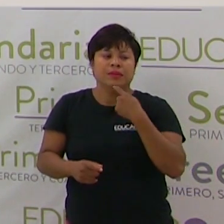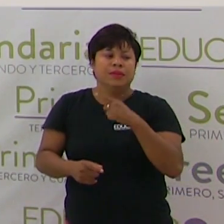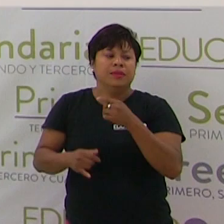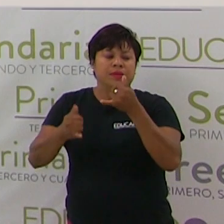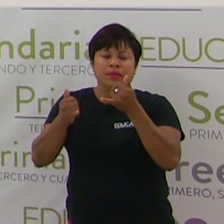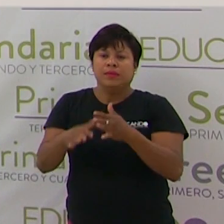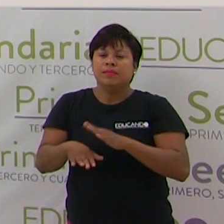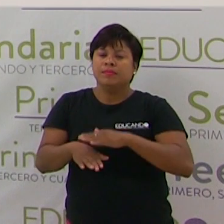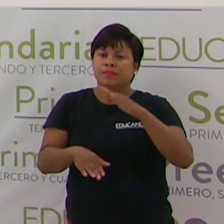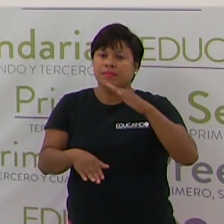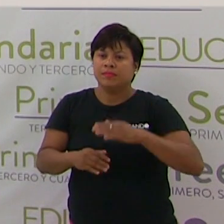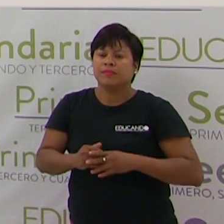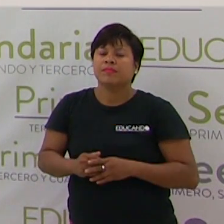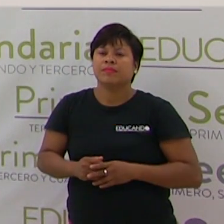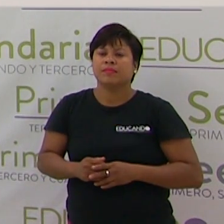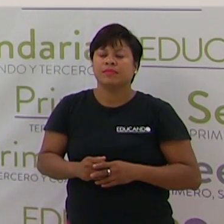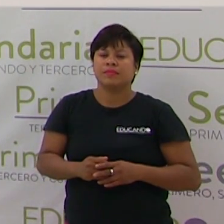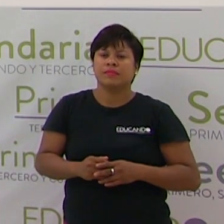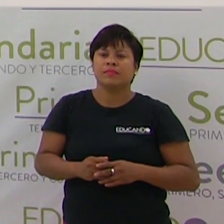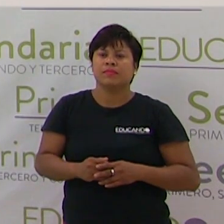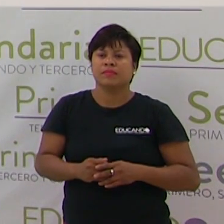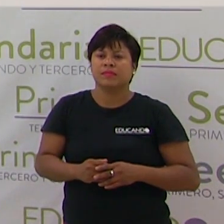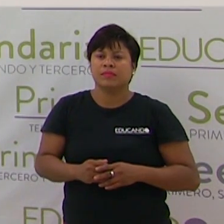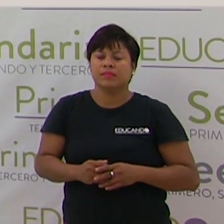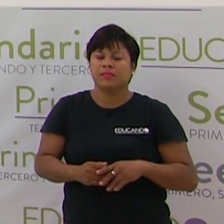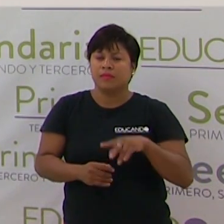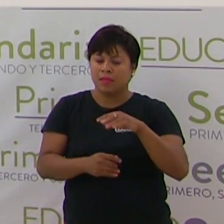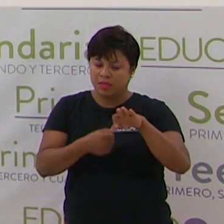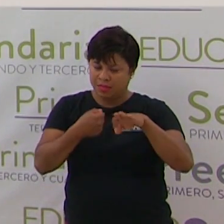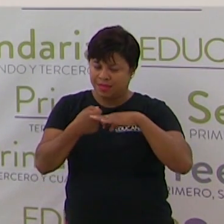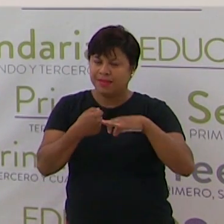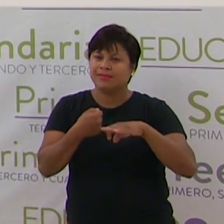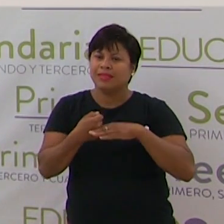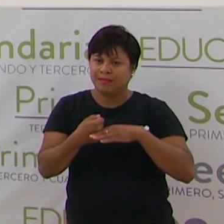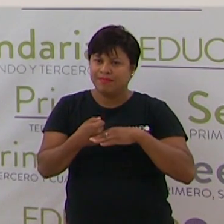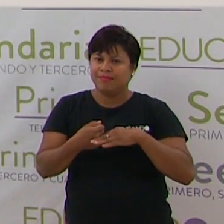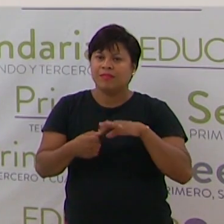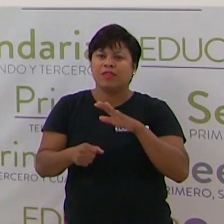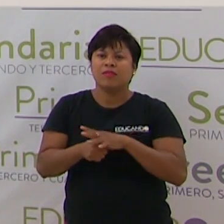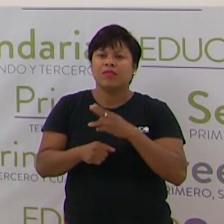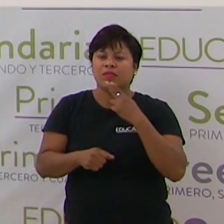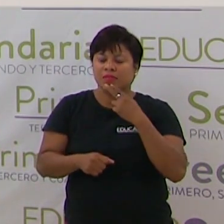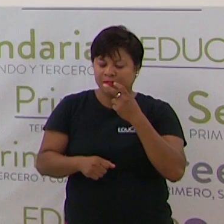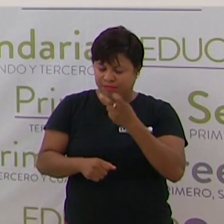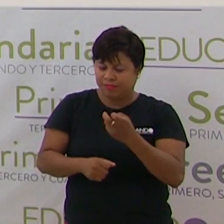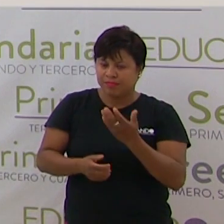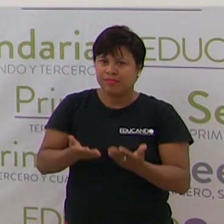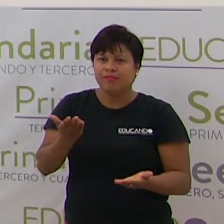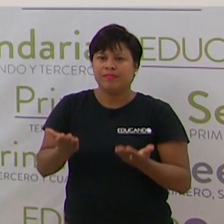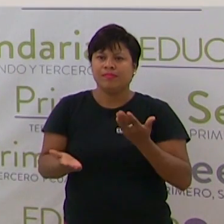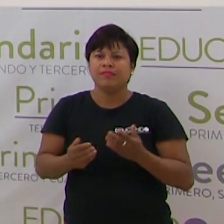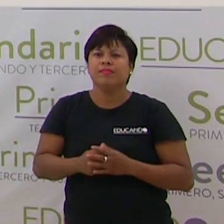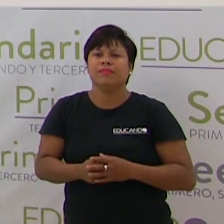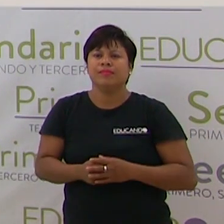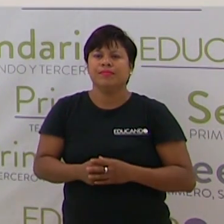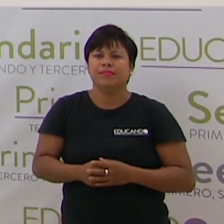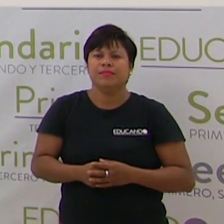más la taza. ¿Qué utilizamos? La balanza.